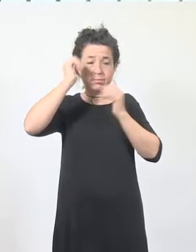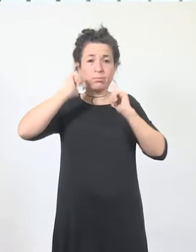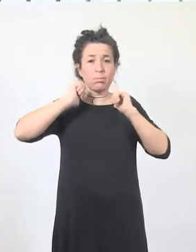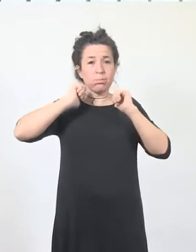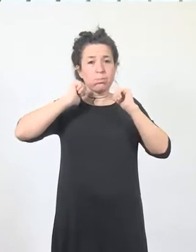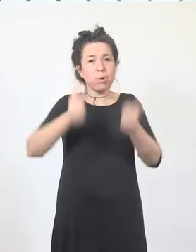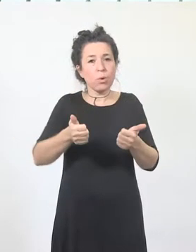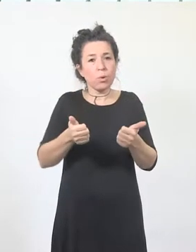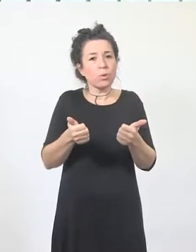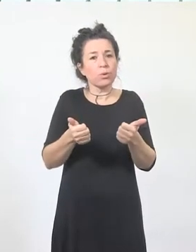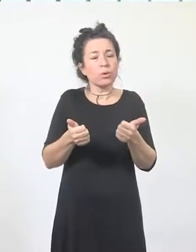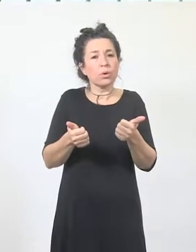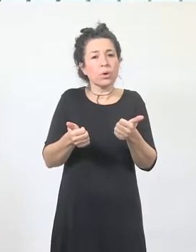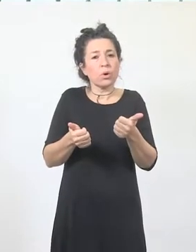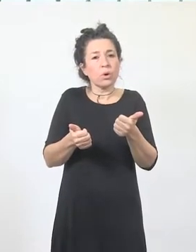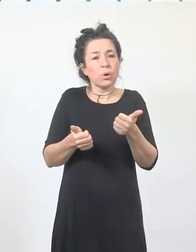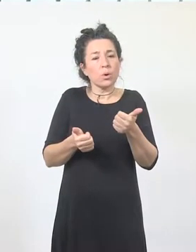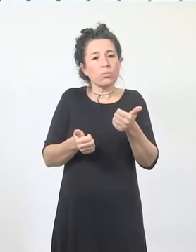inició